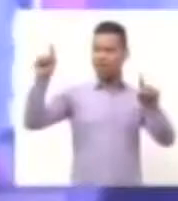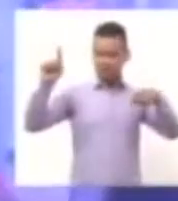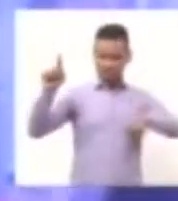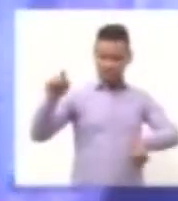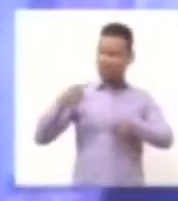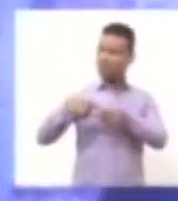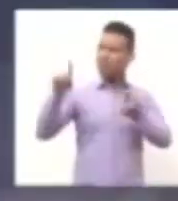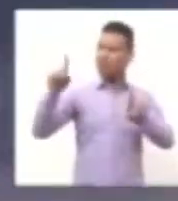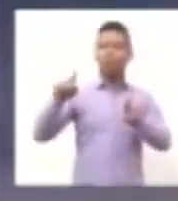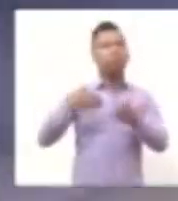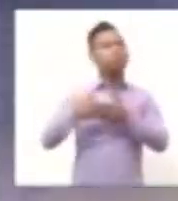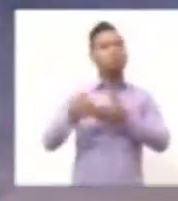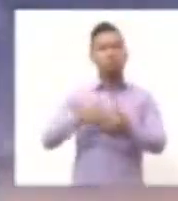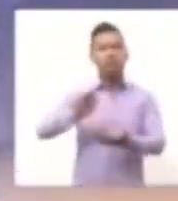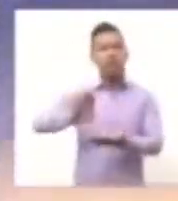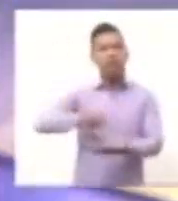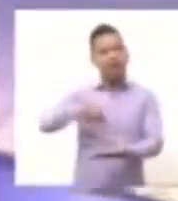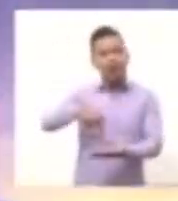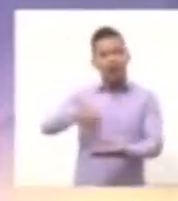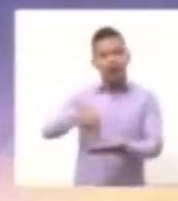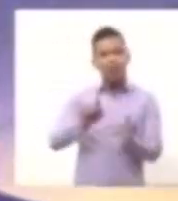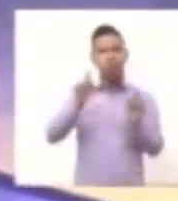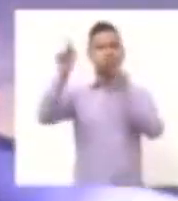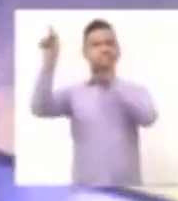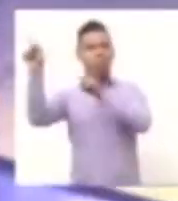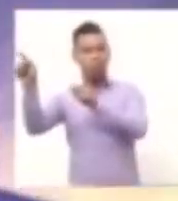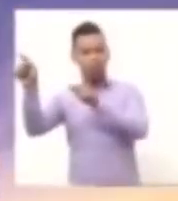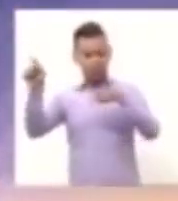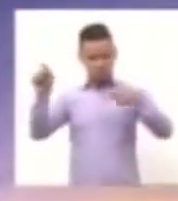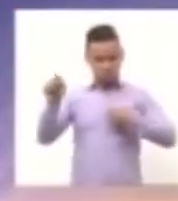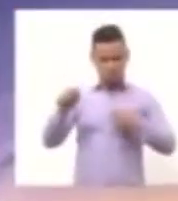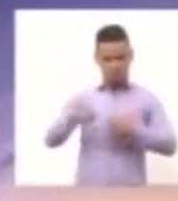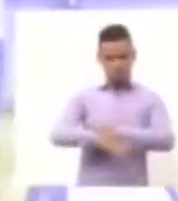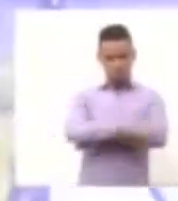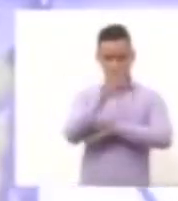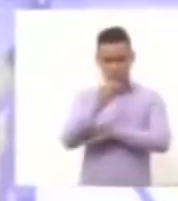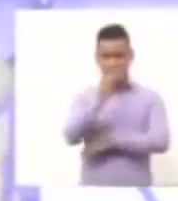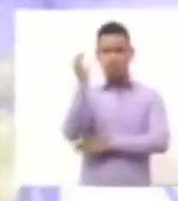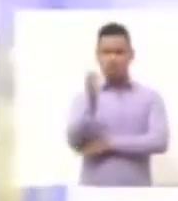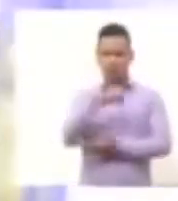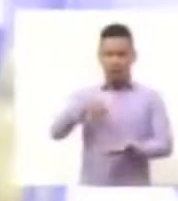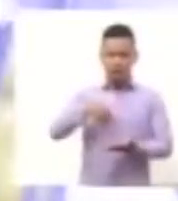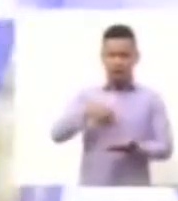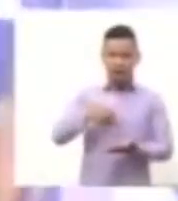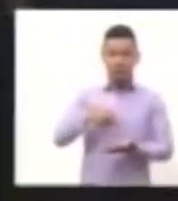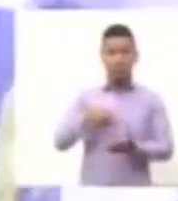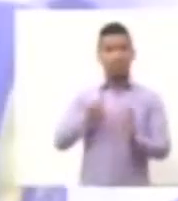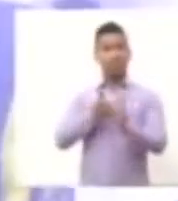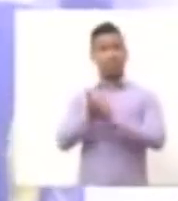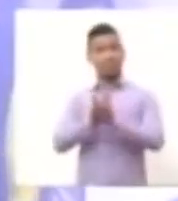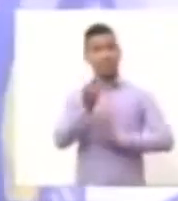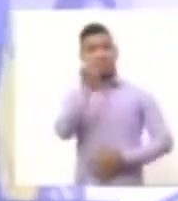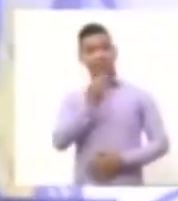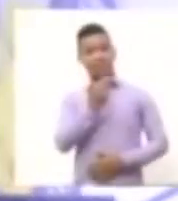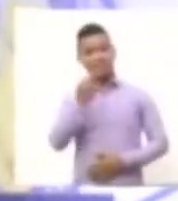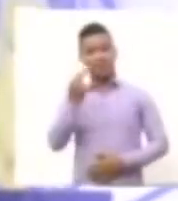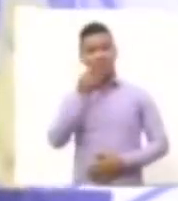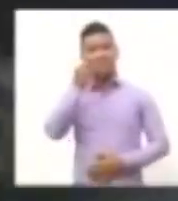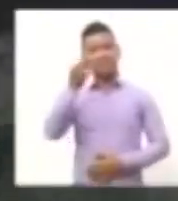música de que haga un costeño, que haga un barranquero, que haga un colombiano. Lucía del Mar, las noticias, un compromiso con la verdad.